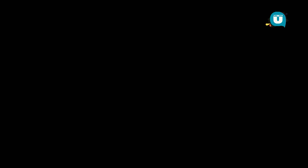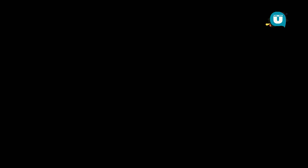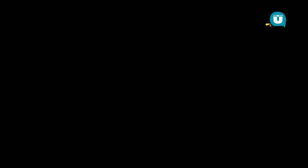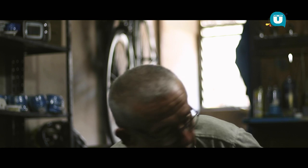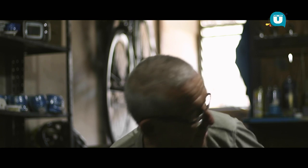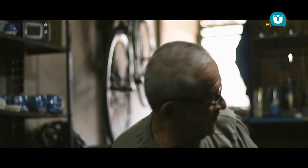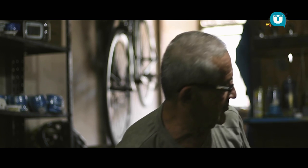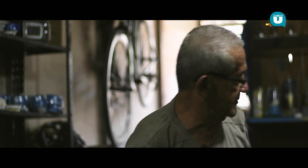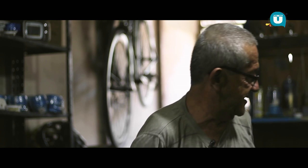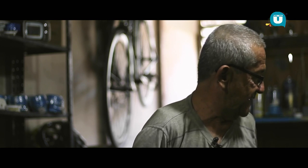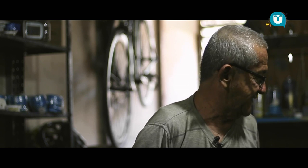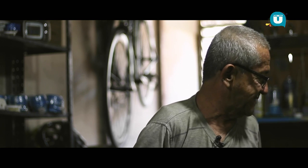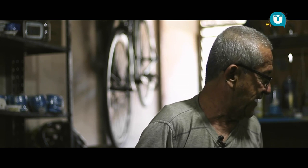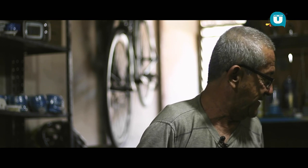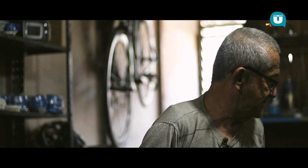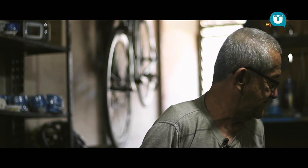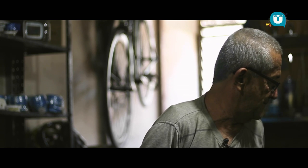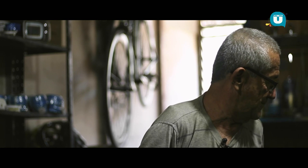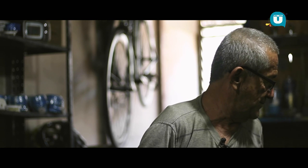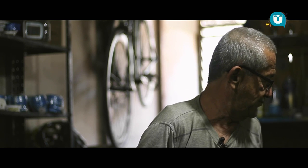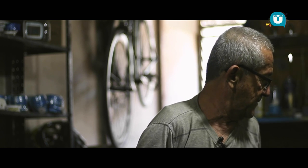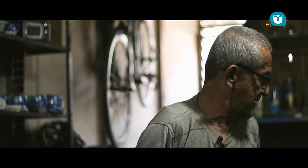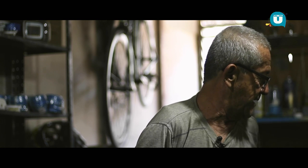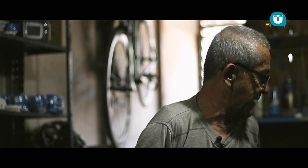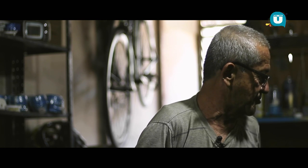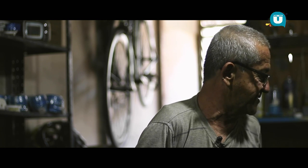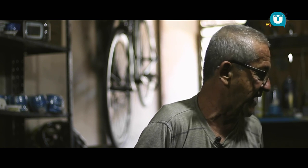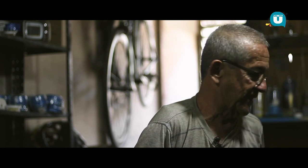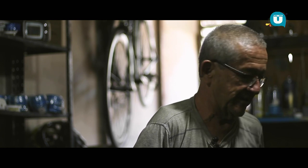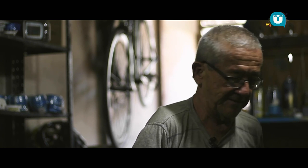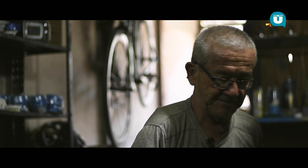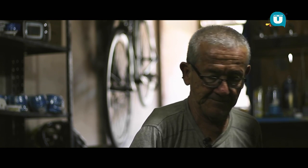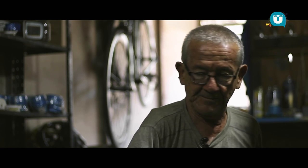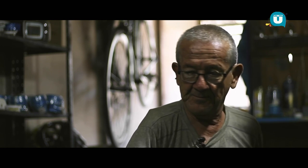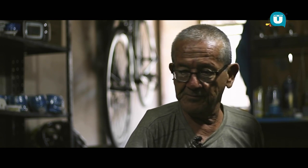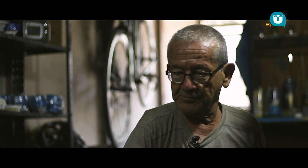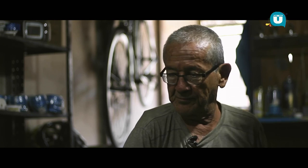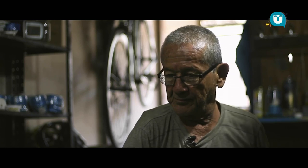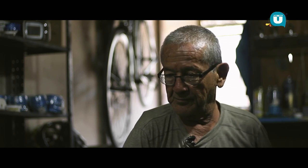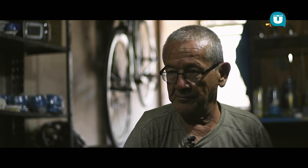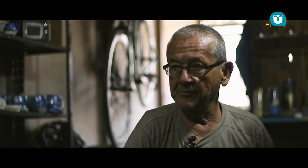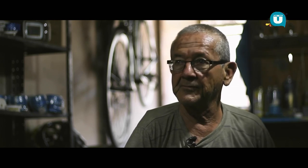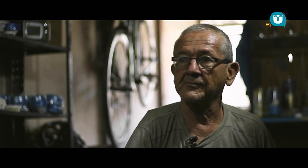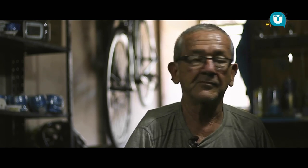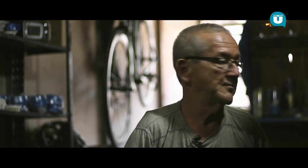Herrera de Colombia. Corte, ¿qué necesita? El collar.